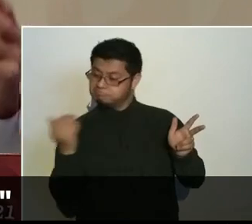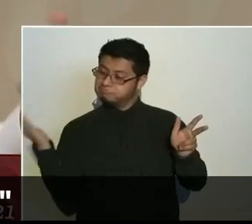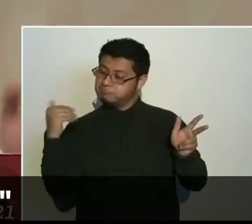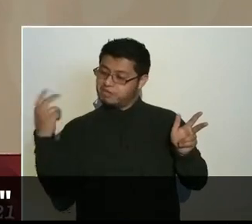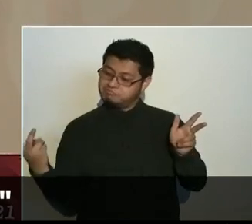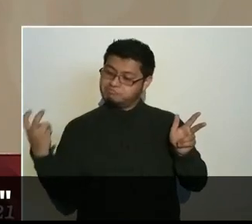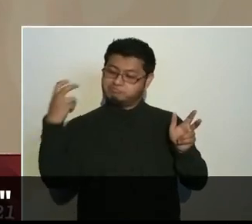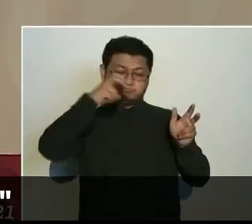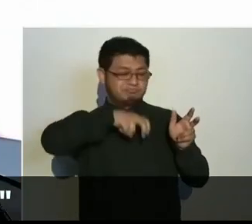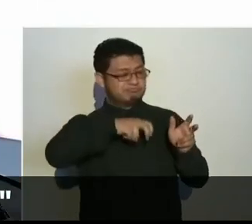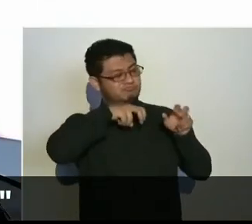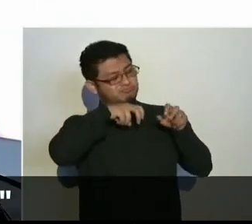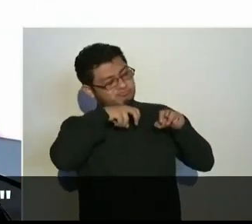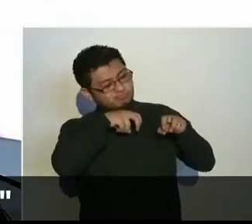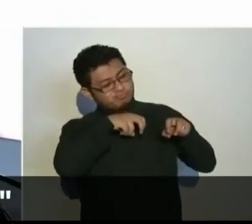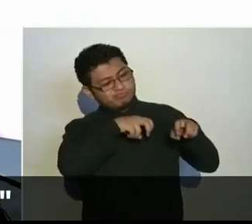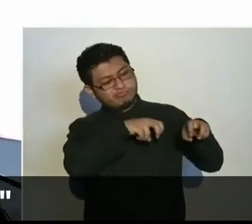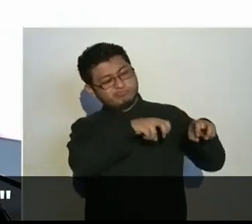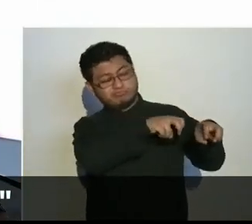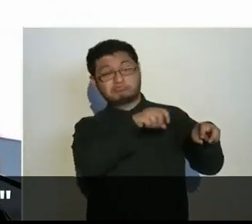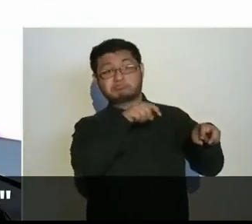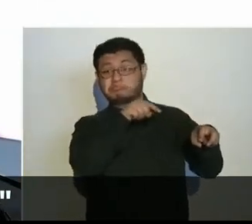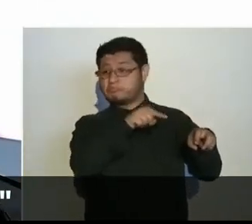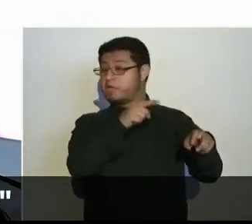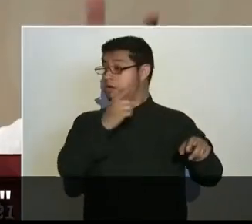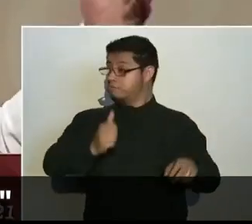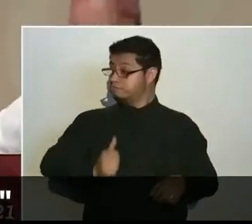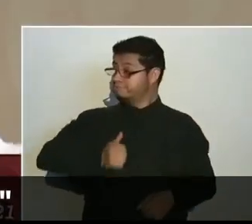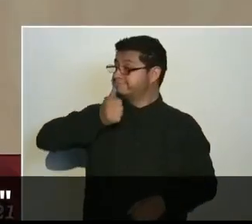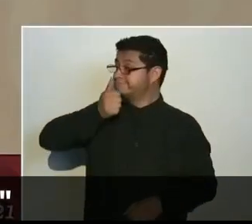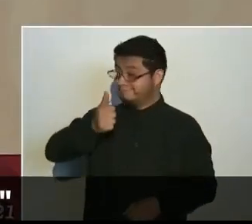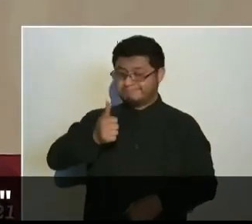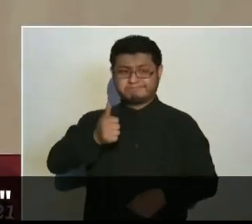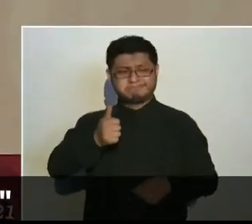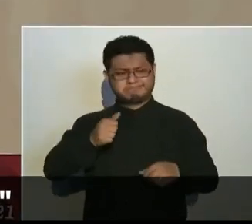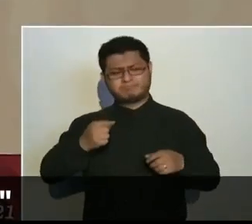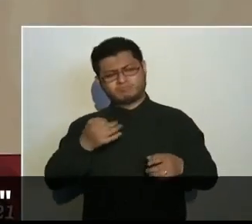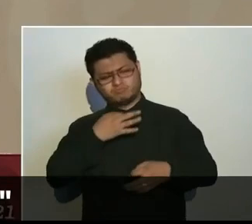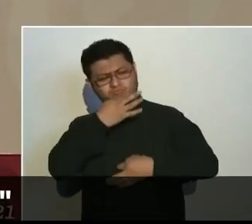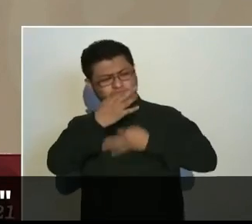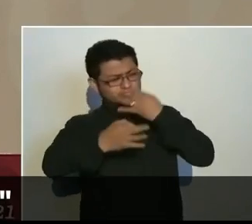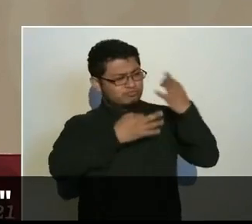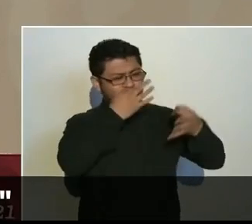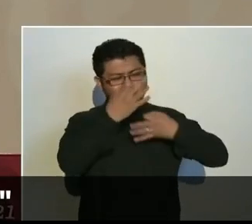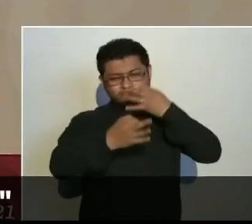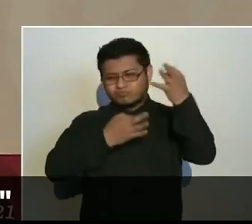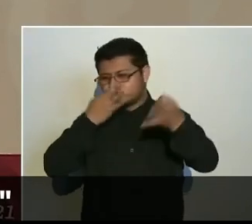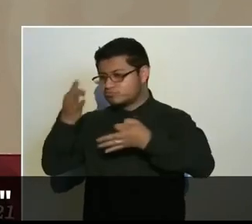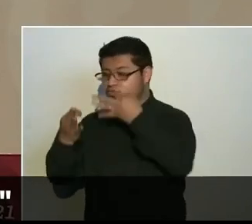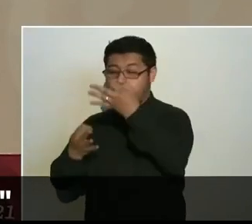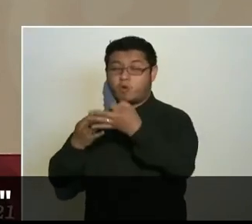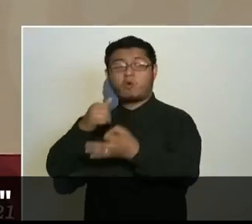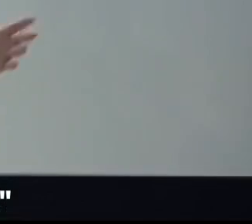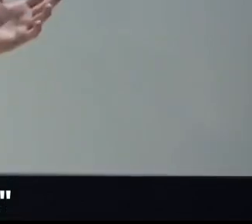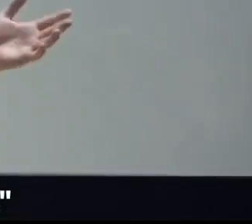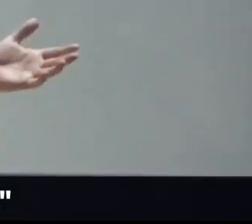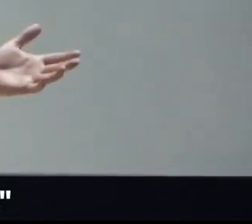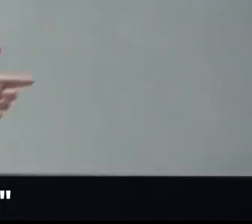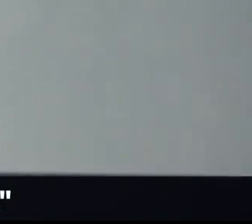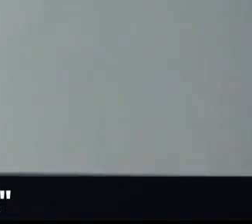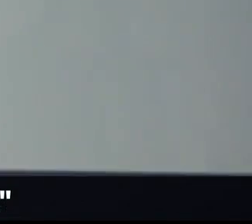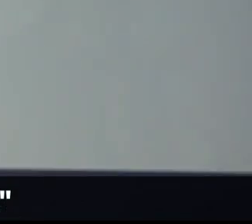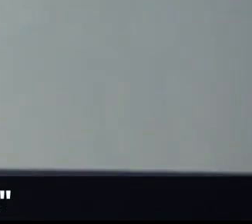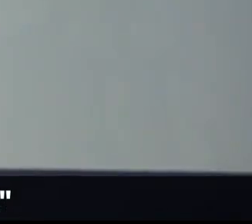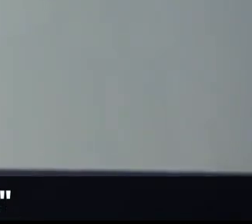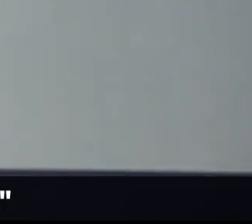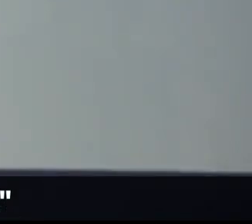de candidatos Pedro no me obligaba a renunciar Pues el día de mañana pero como tú ya viste el método pues trae firmas trae encuestas